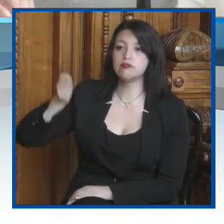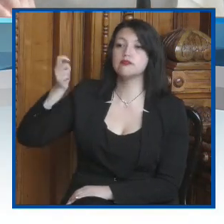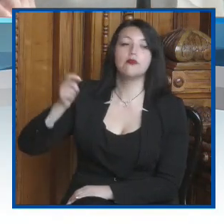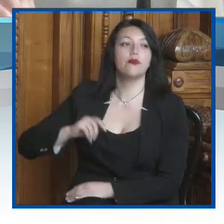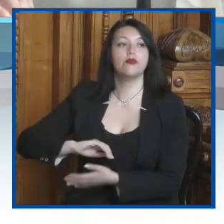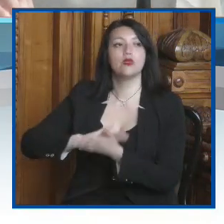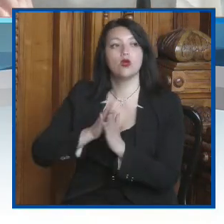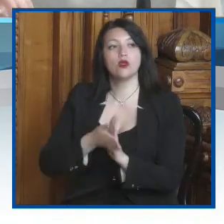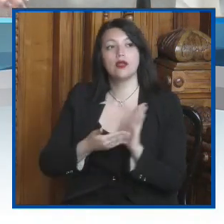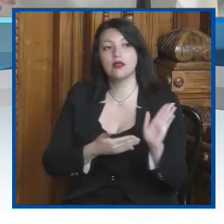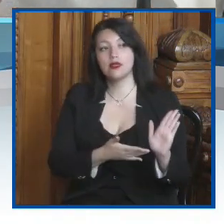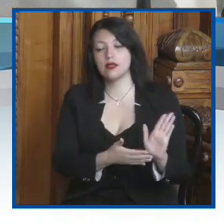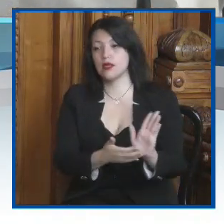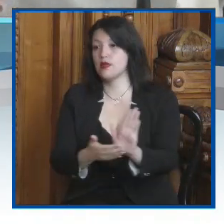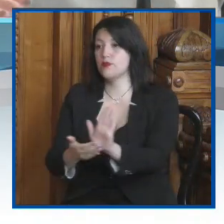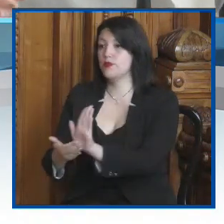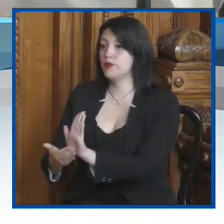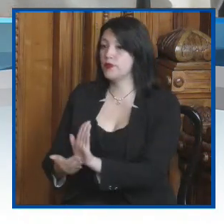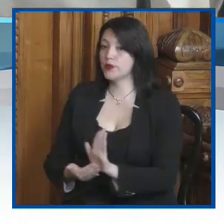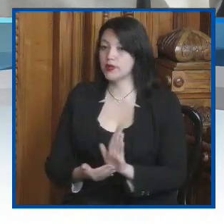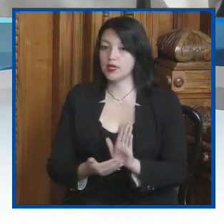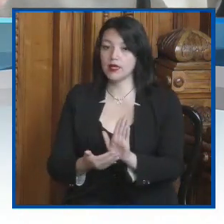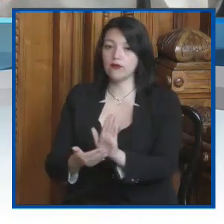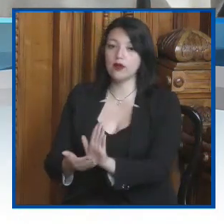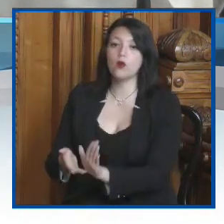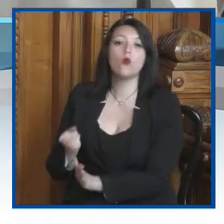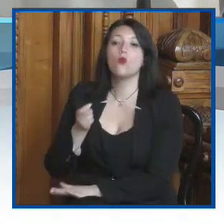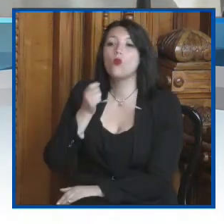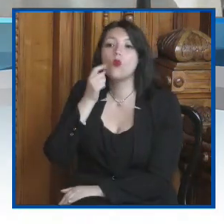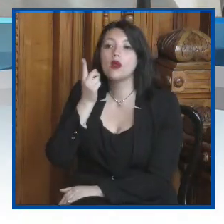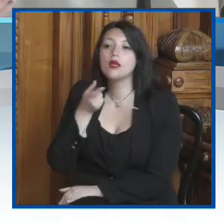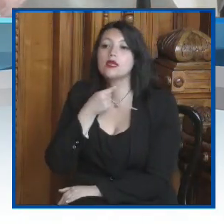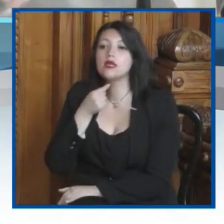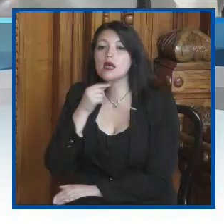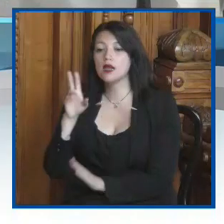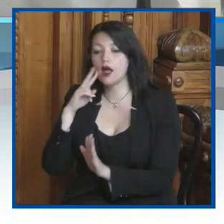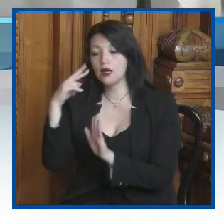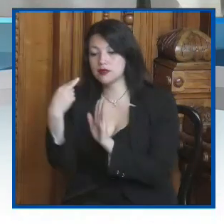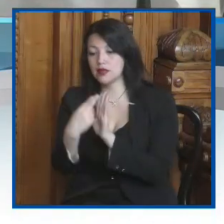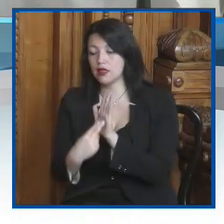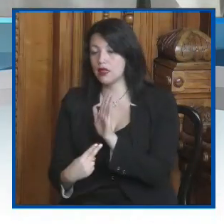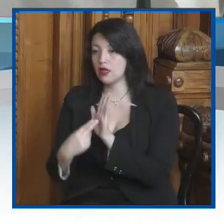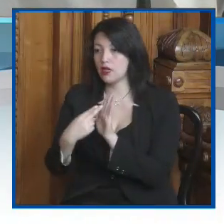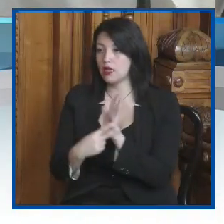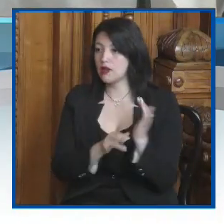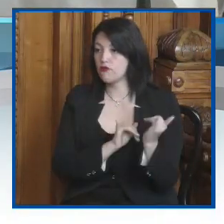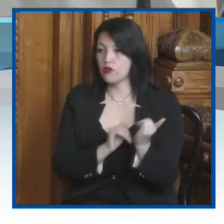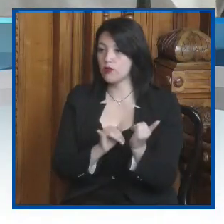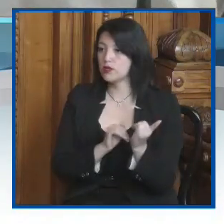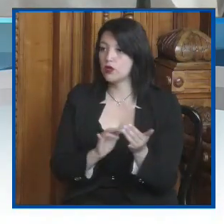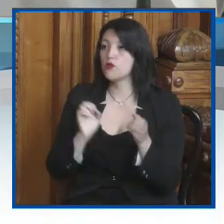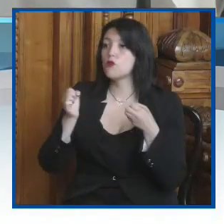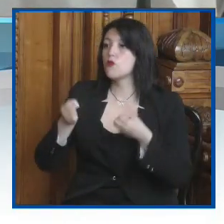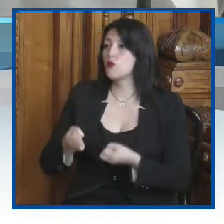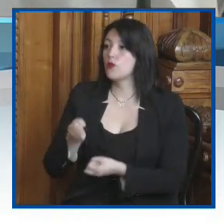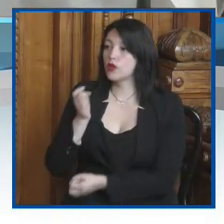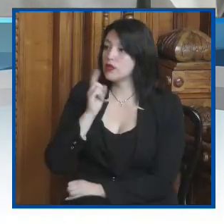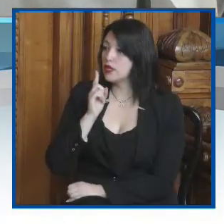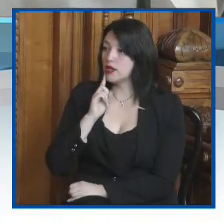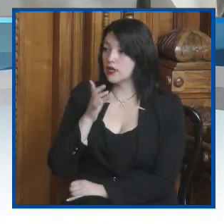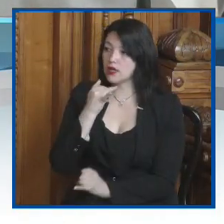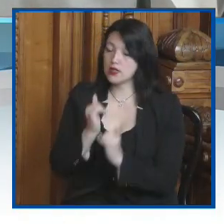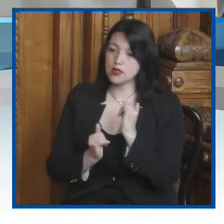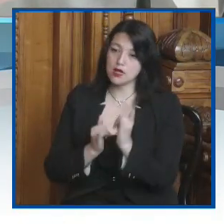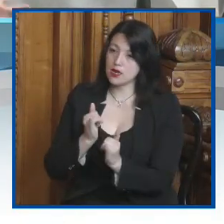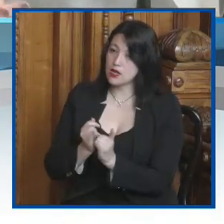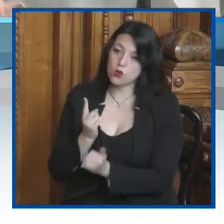disponibles para que cualquiera que quiera acceder a la información pueda, solamente teniendo internet